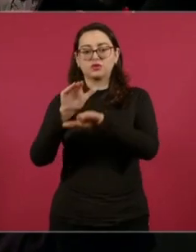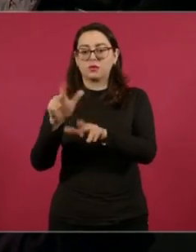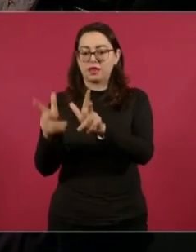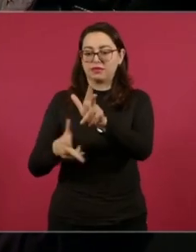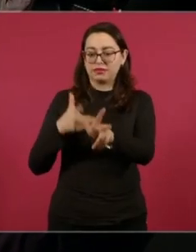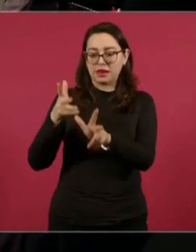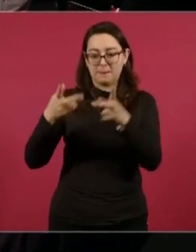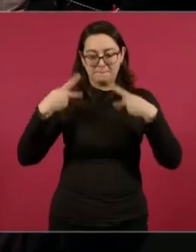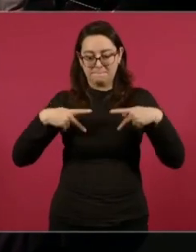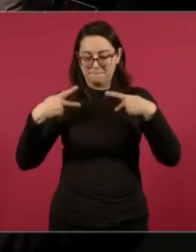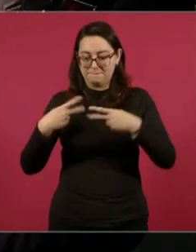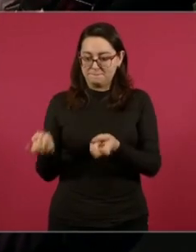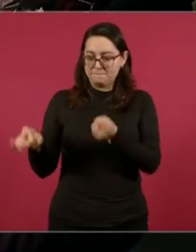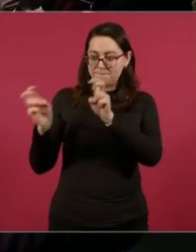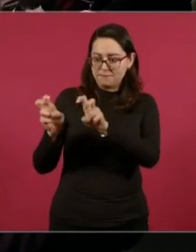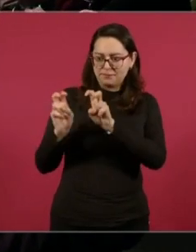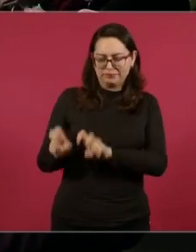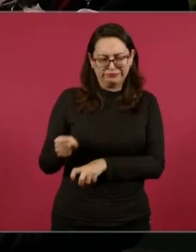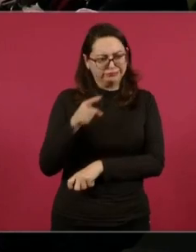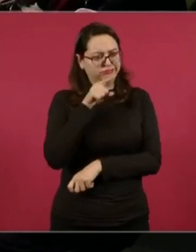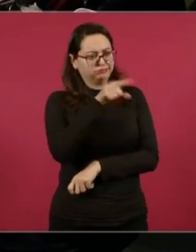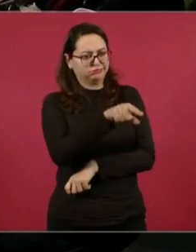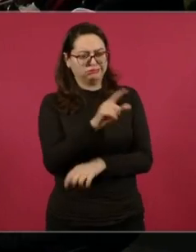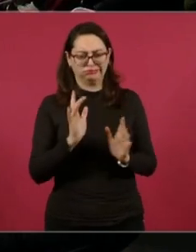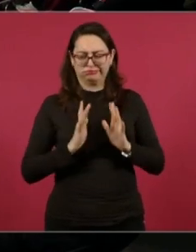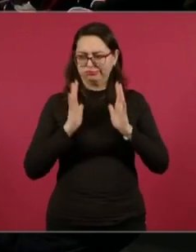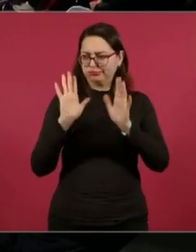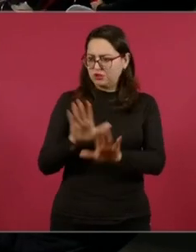no tengo información sobre eso.